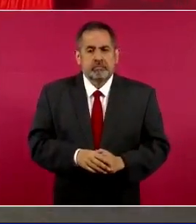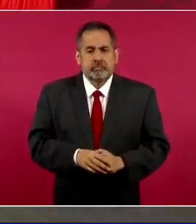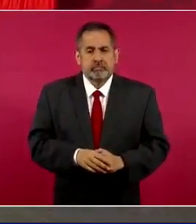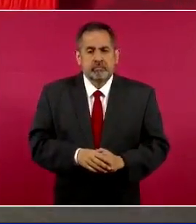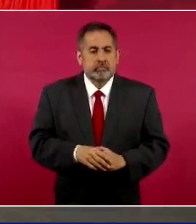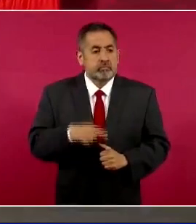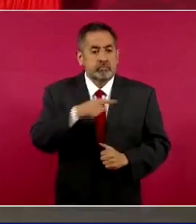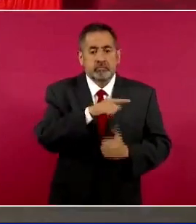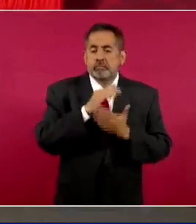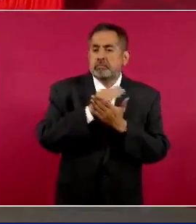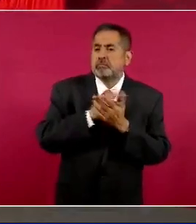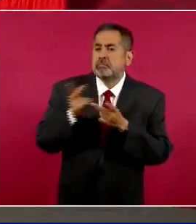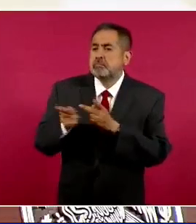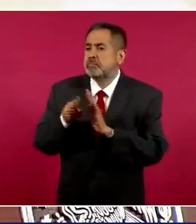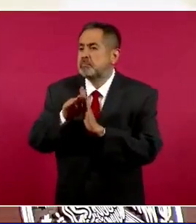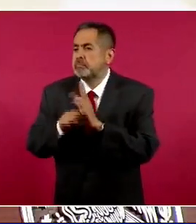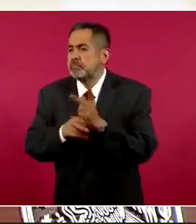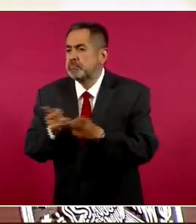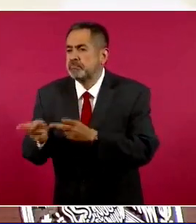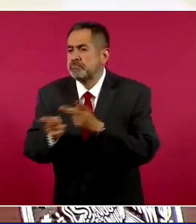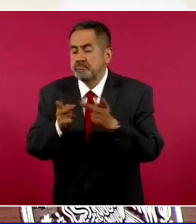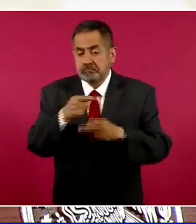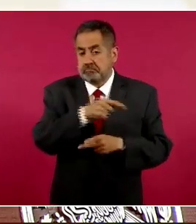hizo una encuesta